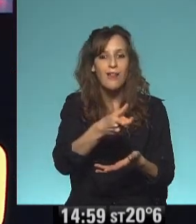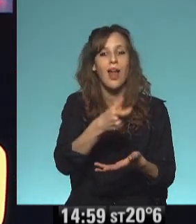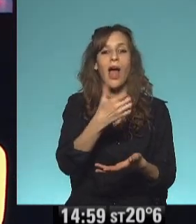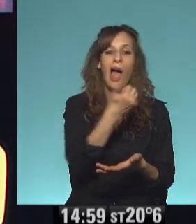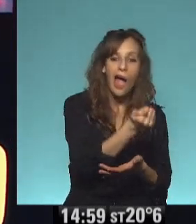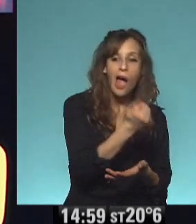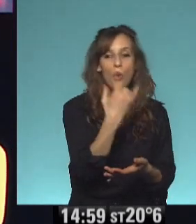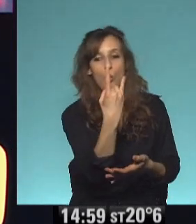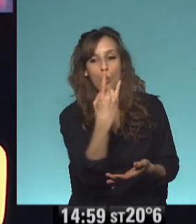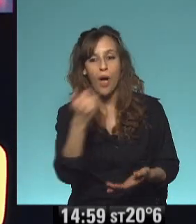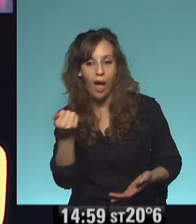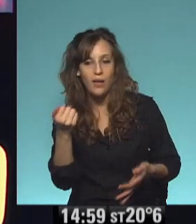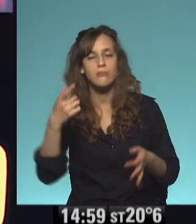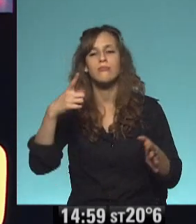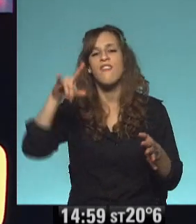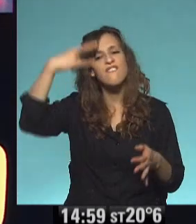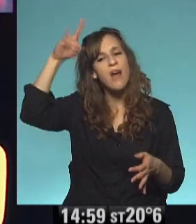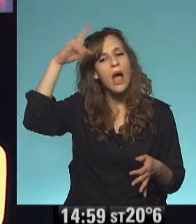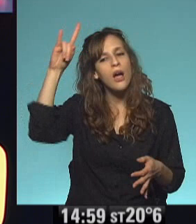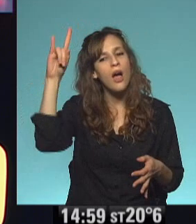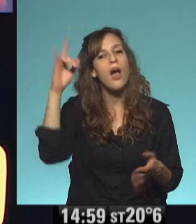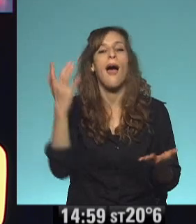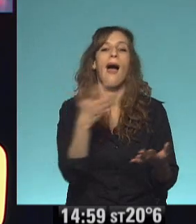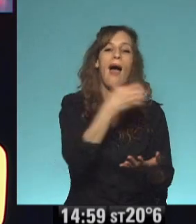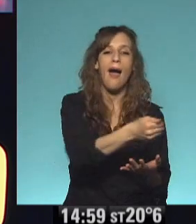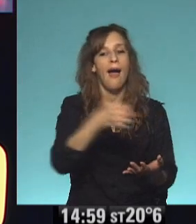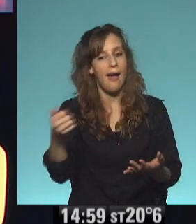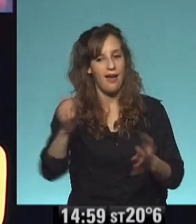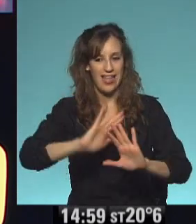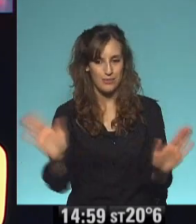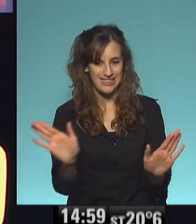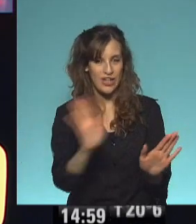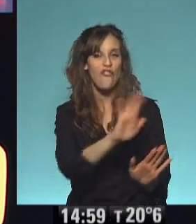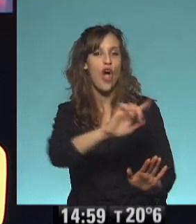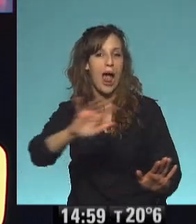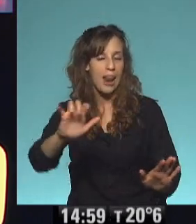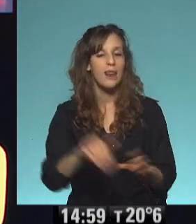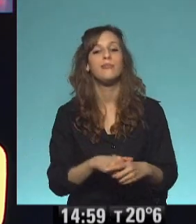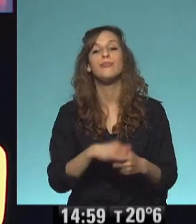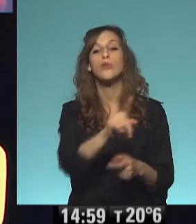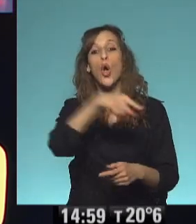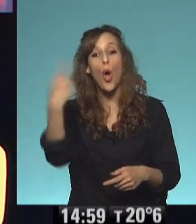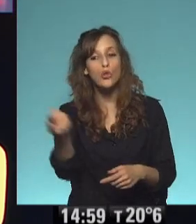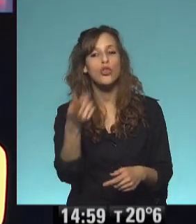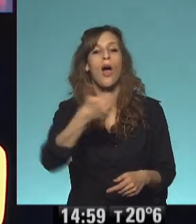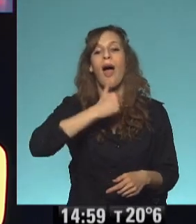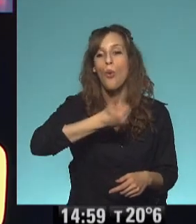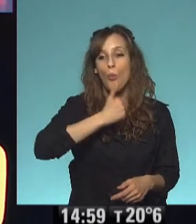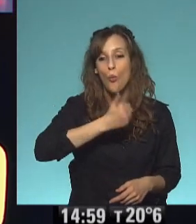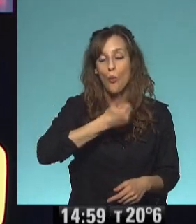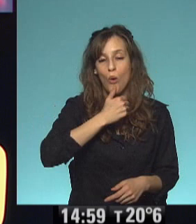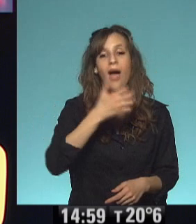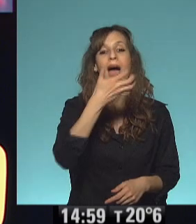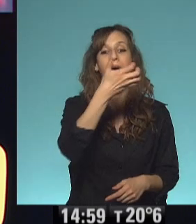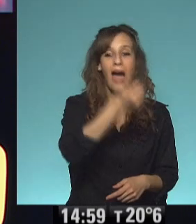Vaca. Bien, entonces vamos a juntarla ahí la vaca. Y acá tenemos agua. Agua. Que sí empezaba con A y